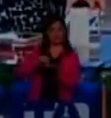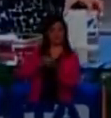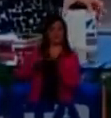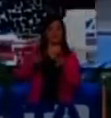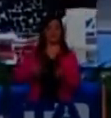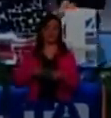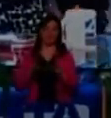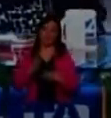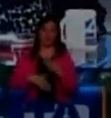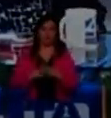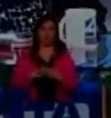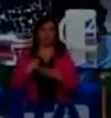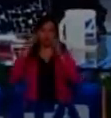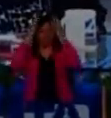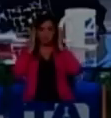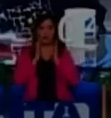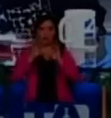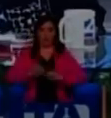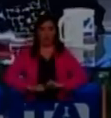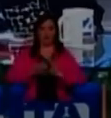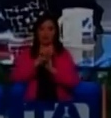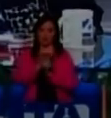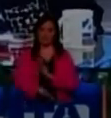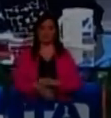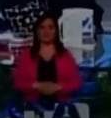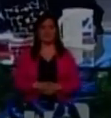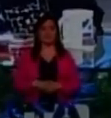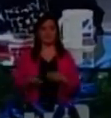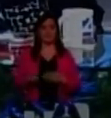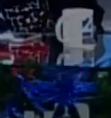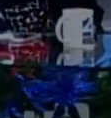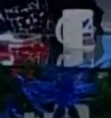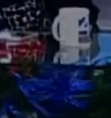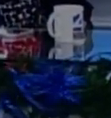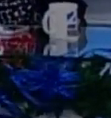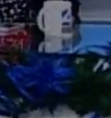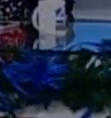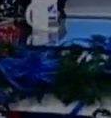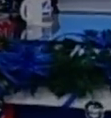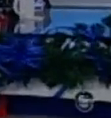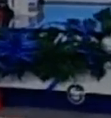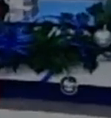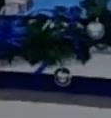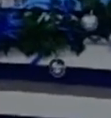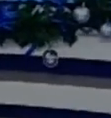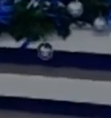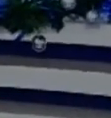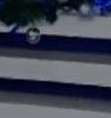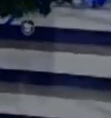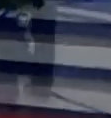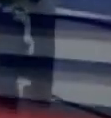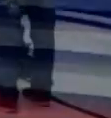no dejemos que ninguno de estos niños se quede sin su peluquita. Vamos a hacer una pausa en la información. Enseguida volvemos con 24 horas.